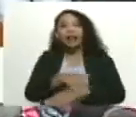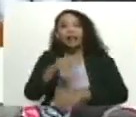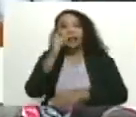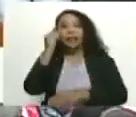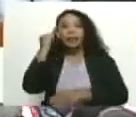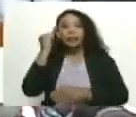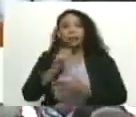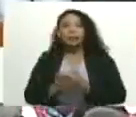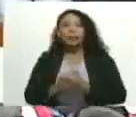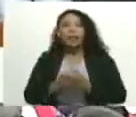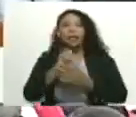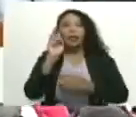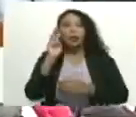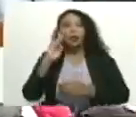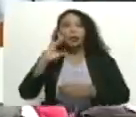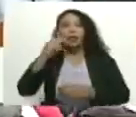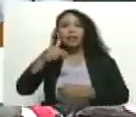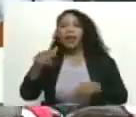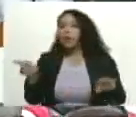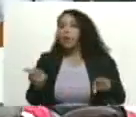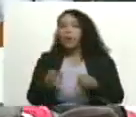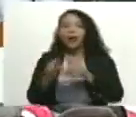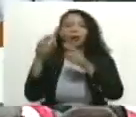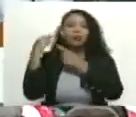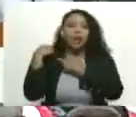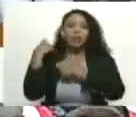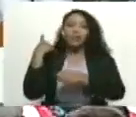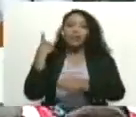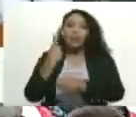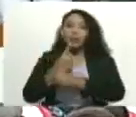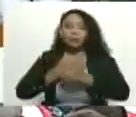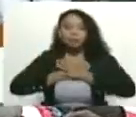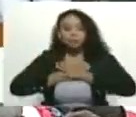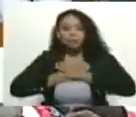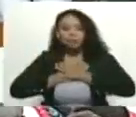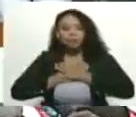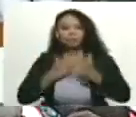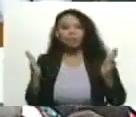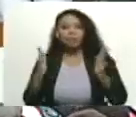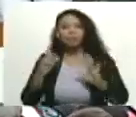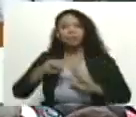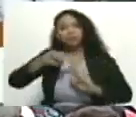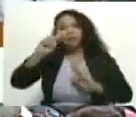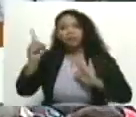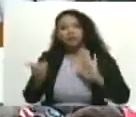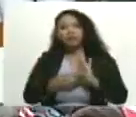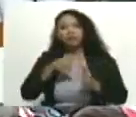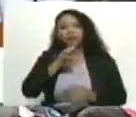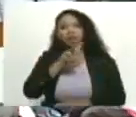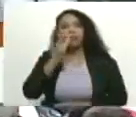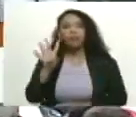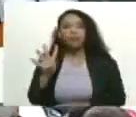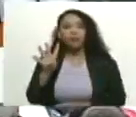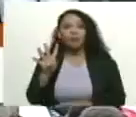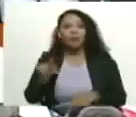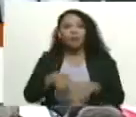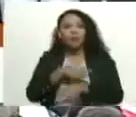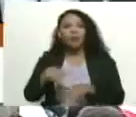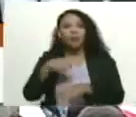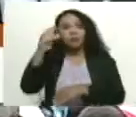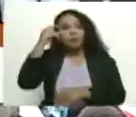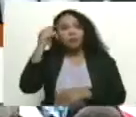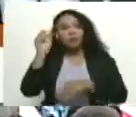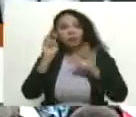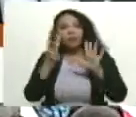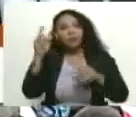comunidad, jefes de UVCH. Debe ser una disposición las 24 horas del día, los